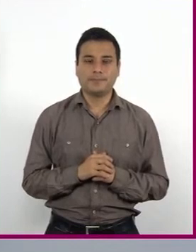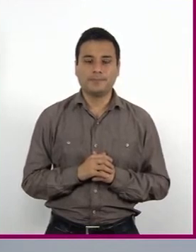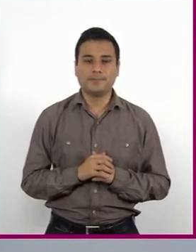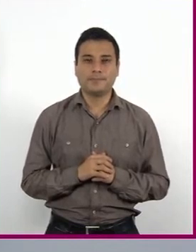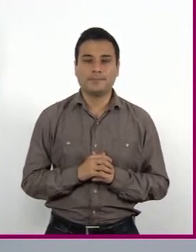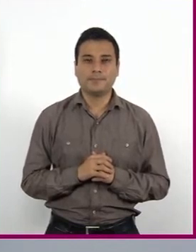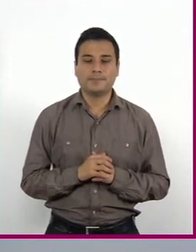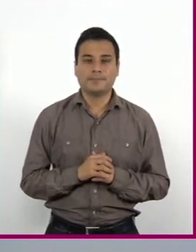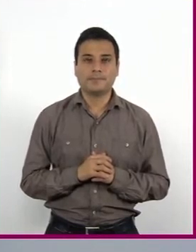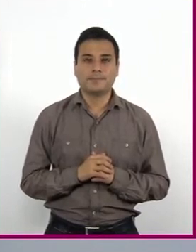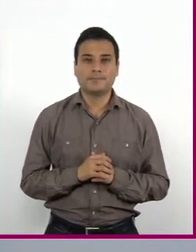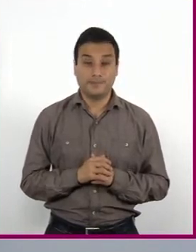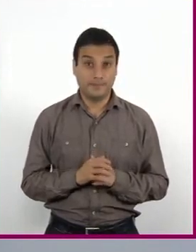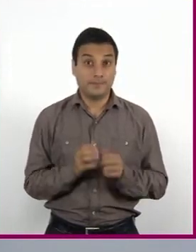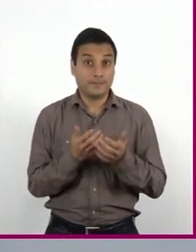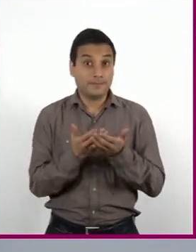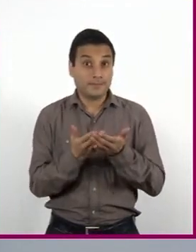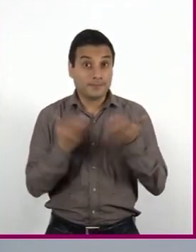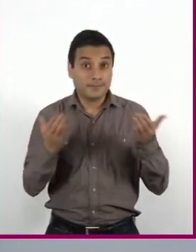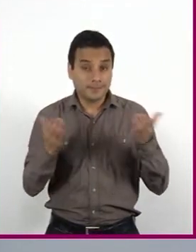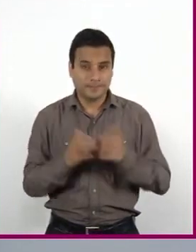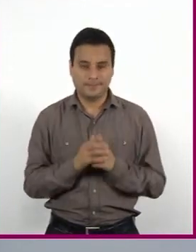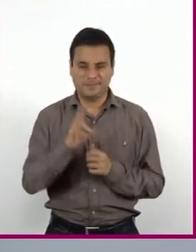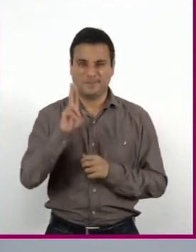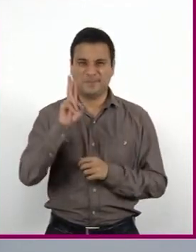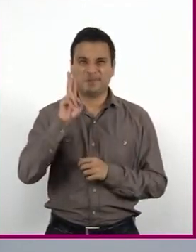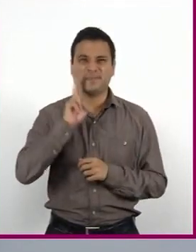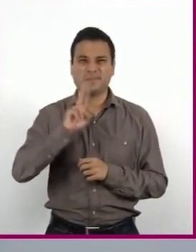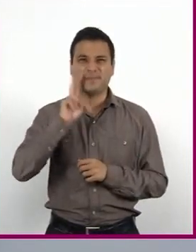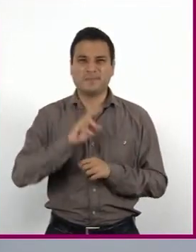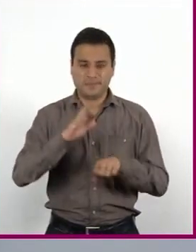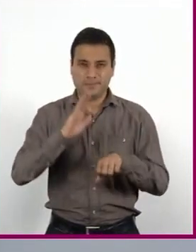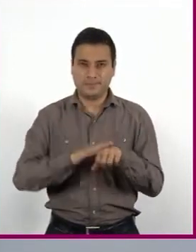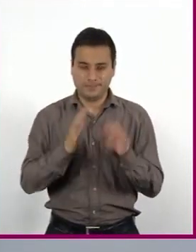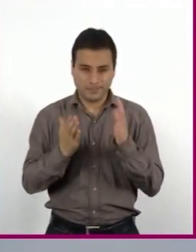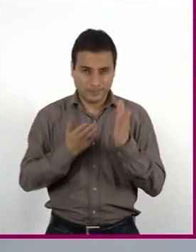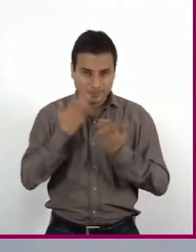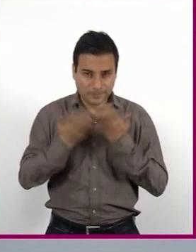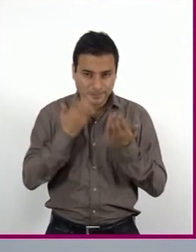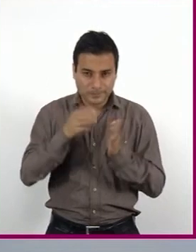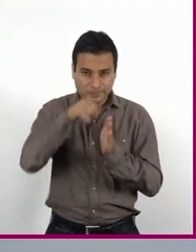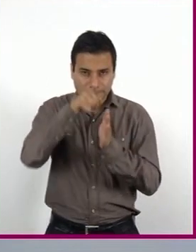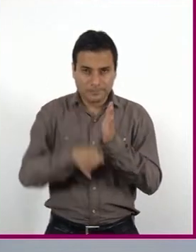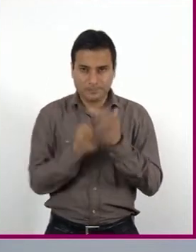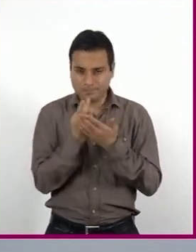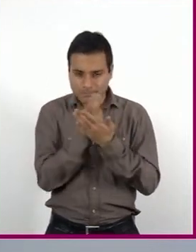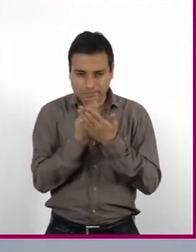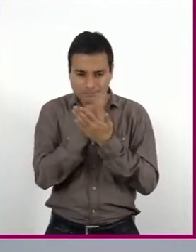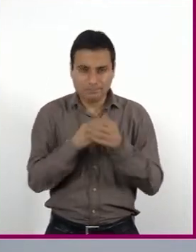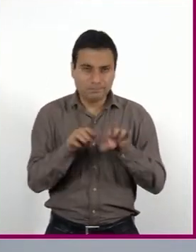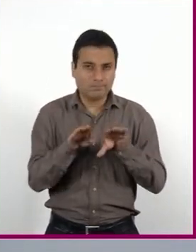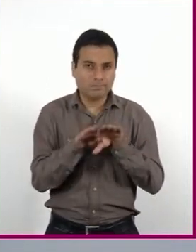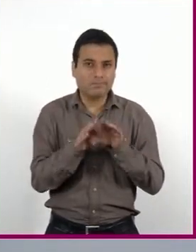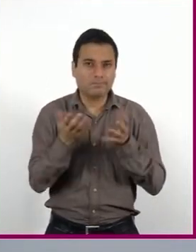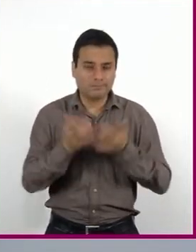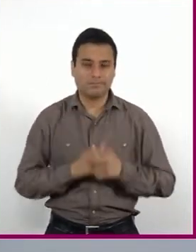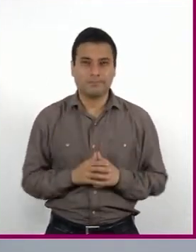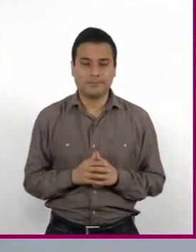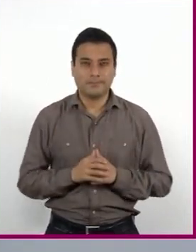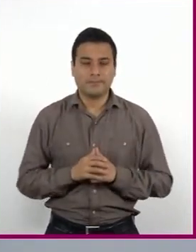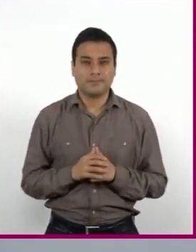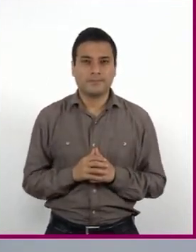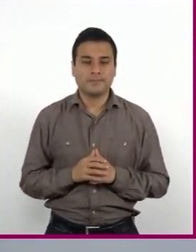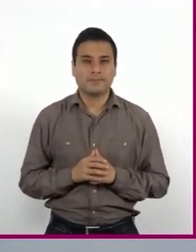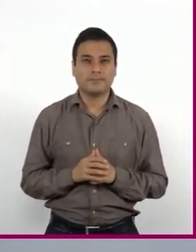pirámide trunca. Ahora vamos a profundizar en el estudio de los desarrollos planos de los prismas.